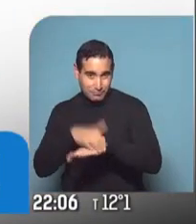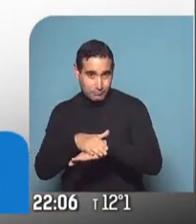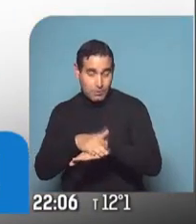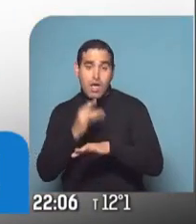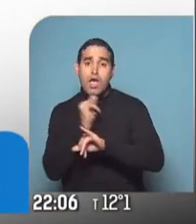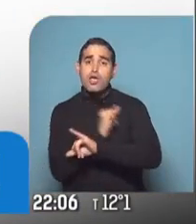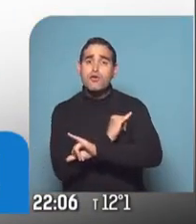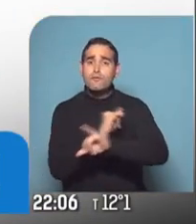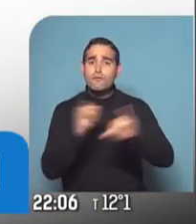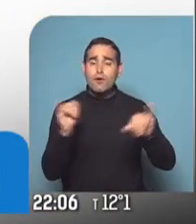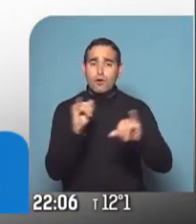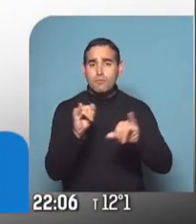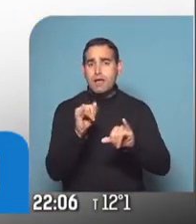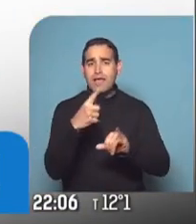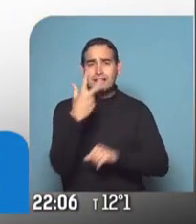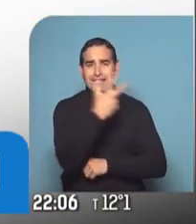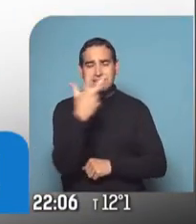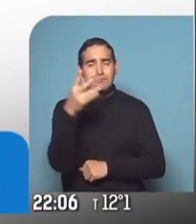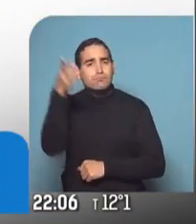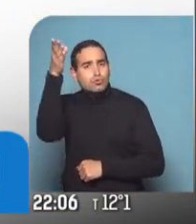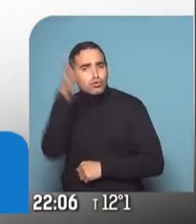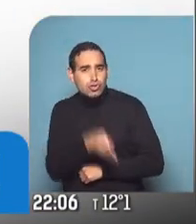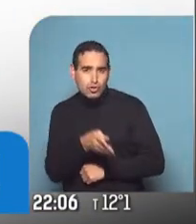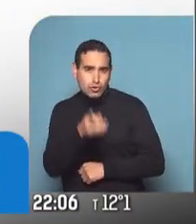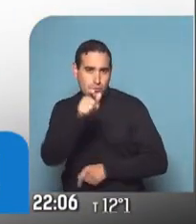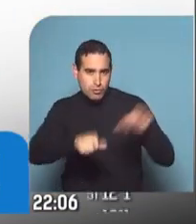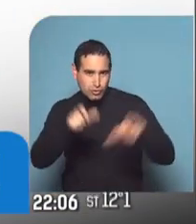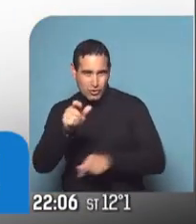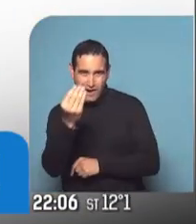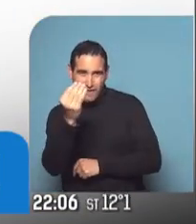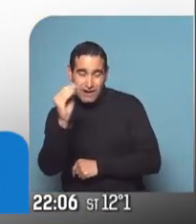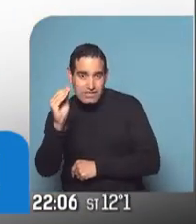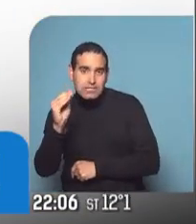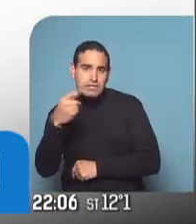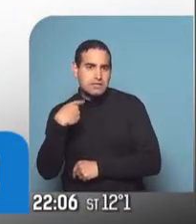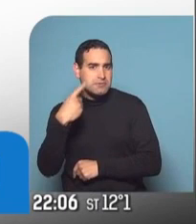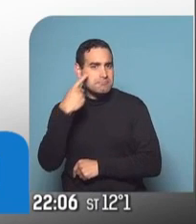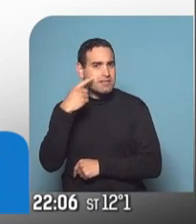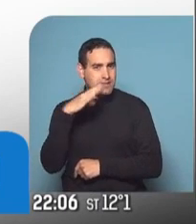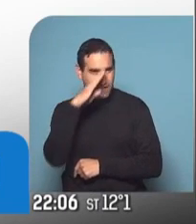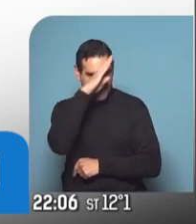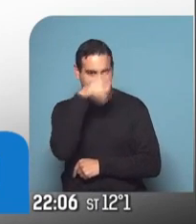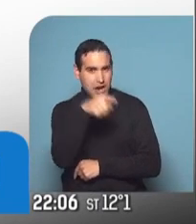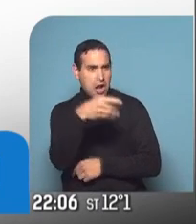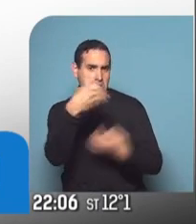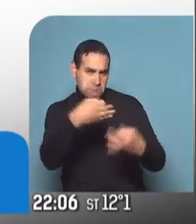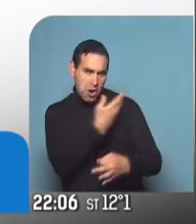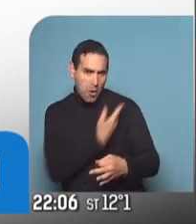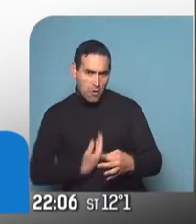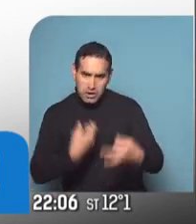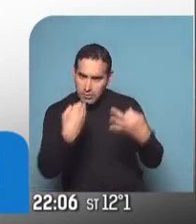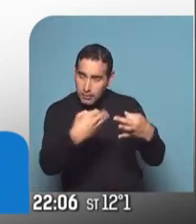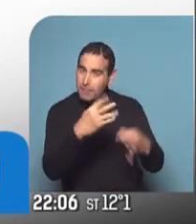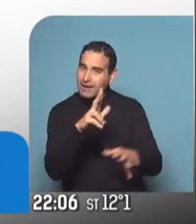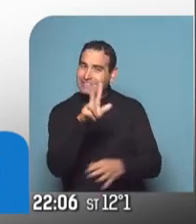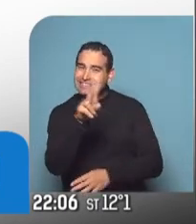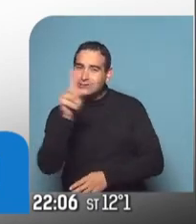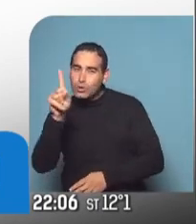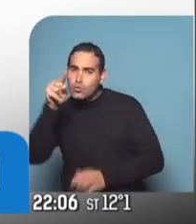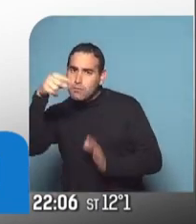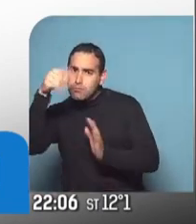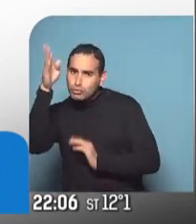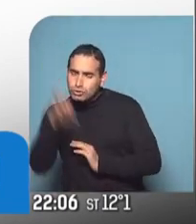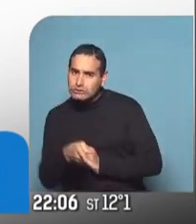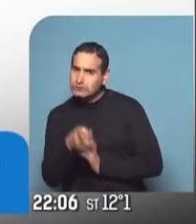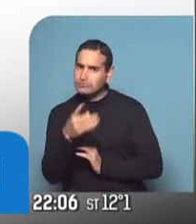de Datafolha, el 33% de los brasileños califica la gestión de Bolsonaro como buena, pero para el 31%